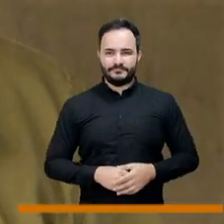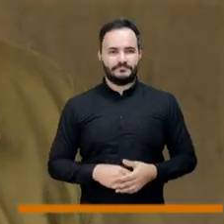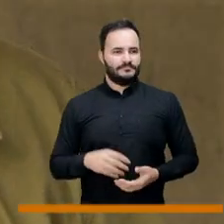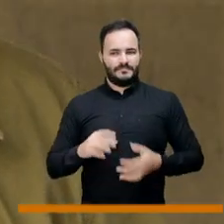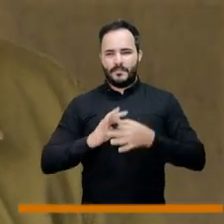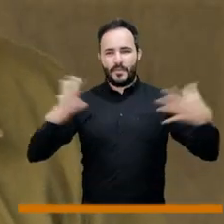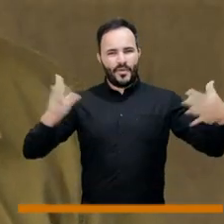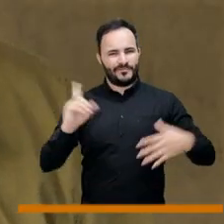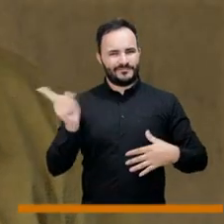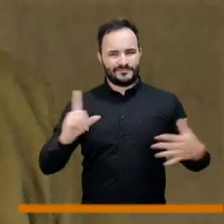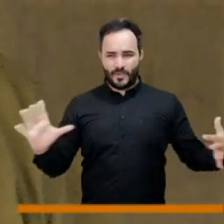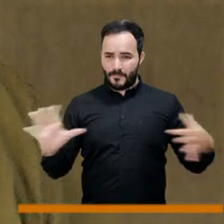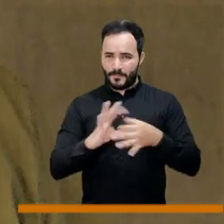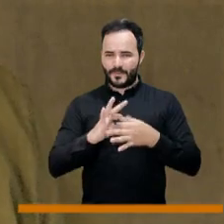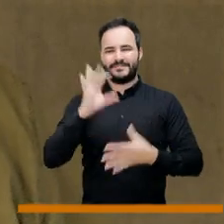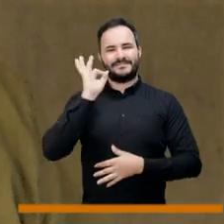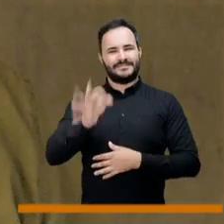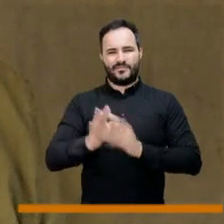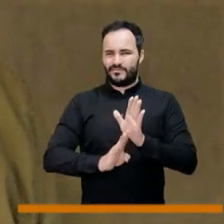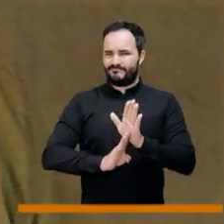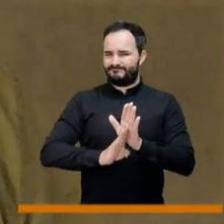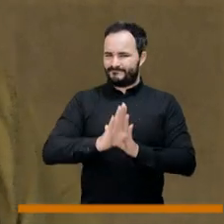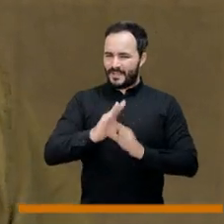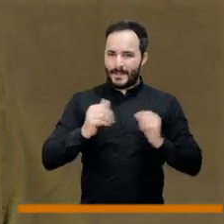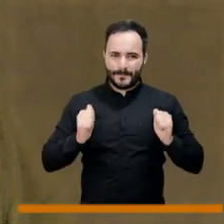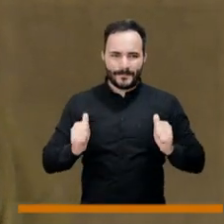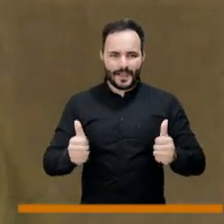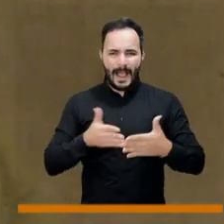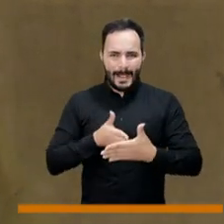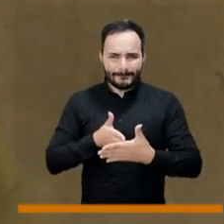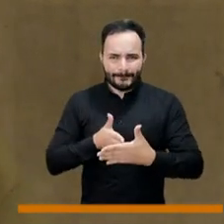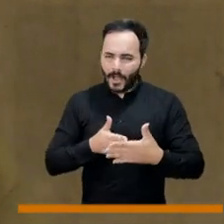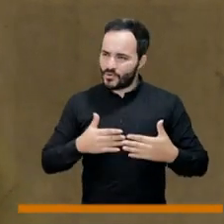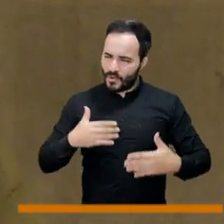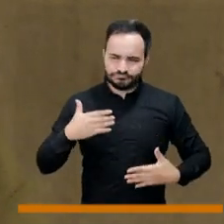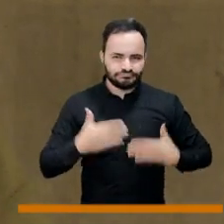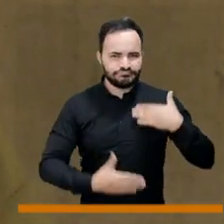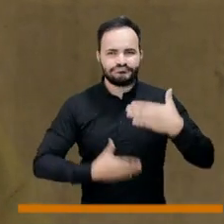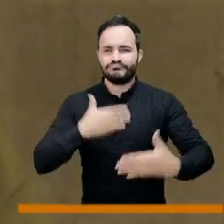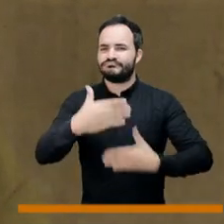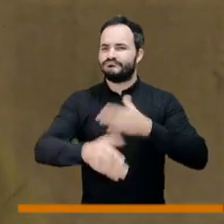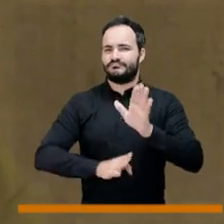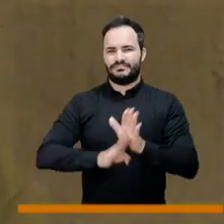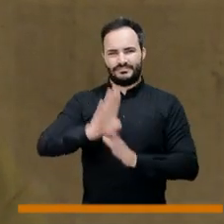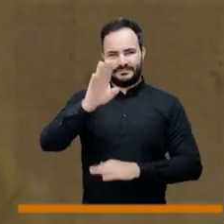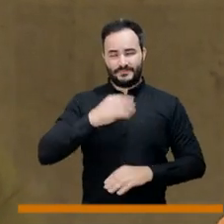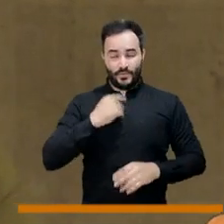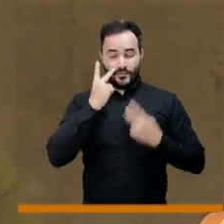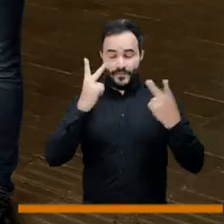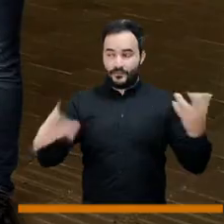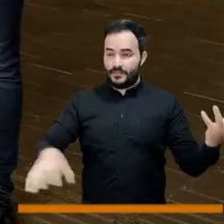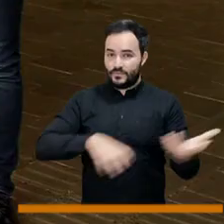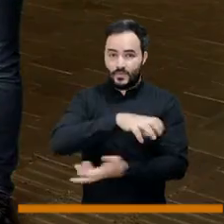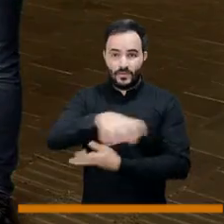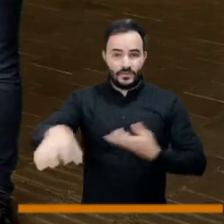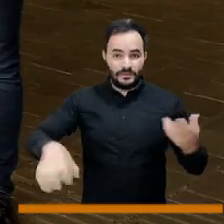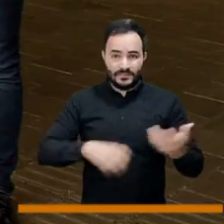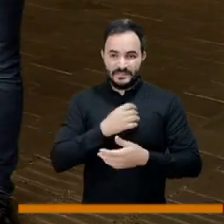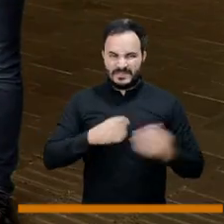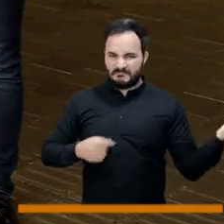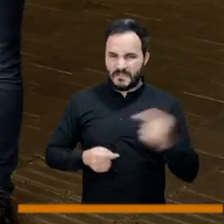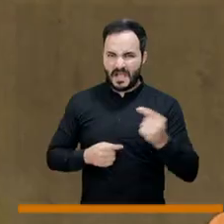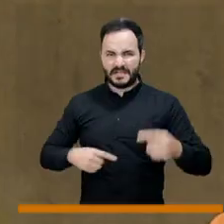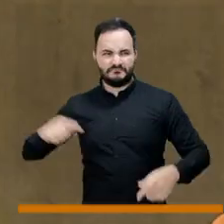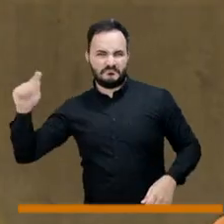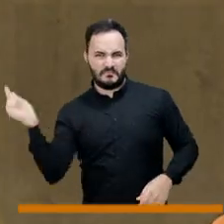del gobierno, que estén las dos unidas para poder salir adelante el país, porque hay mucha desorden en ese sentido. No hay entendimientos,